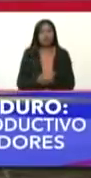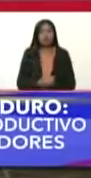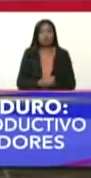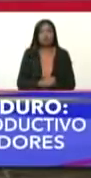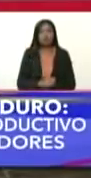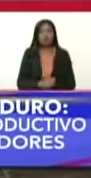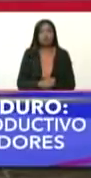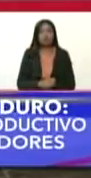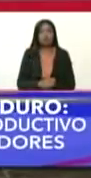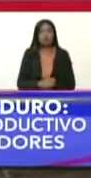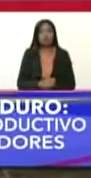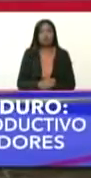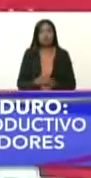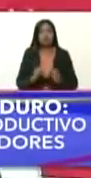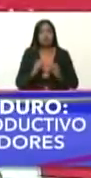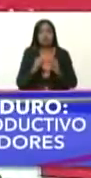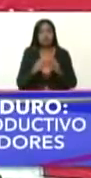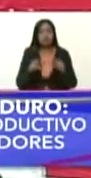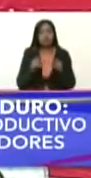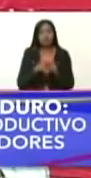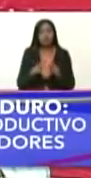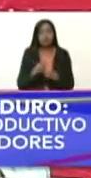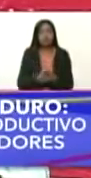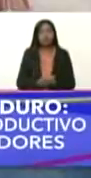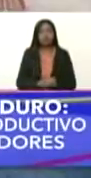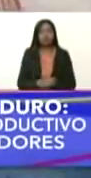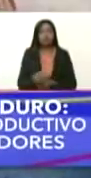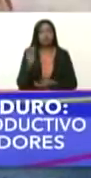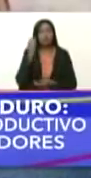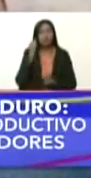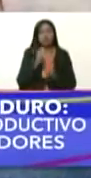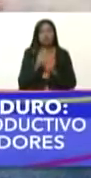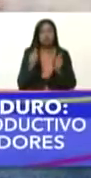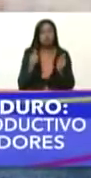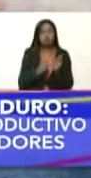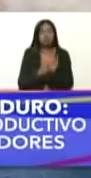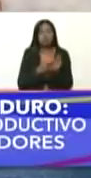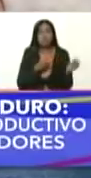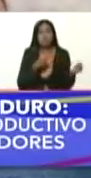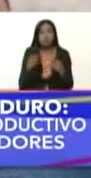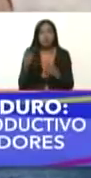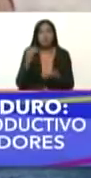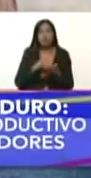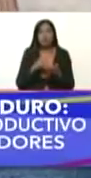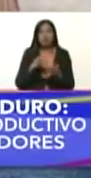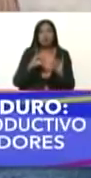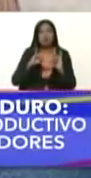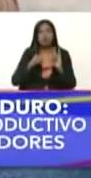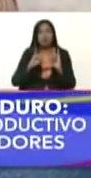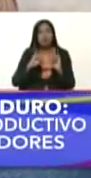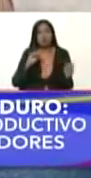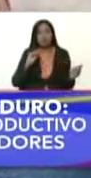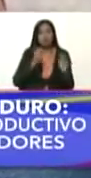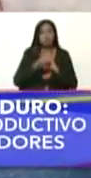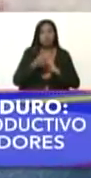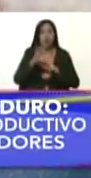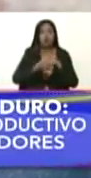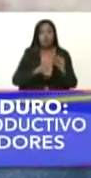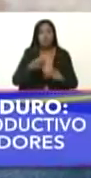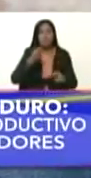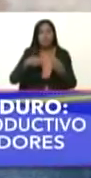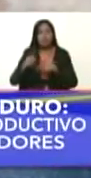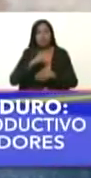prioridad. Continuad, por favor, Mariani. Sustitución de importación aplicando ingeniería e inversa en la compra y venta